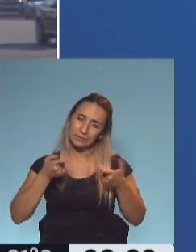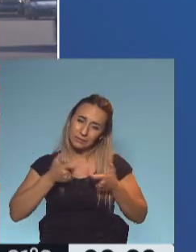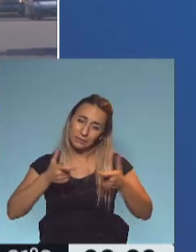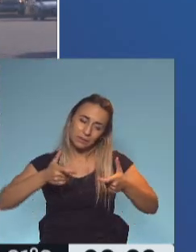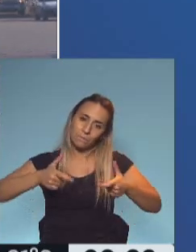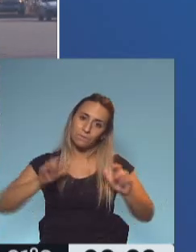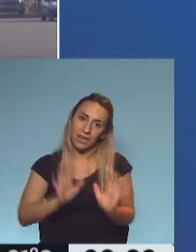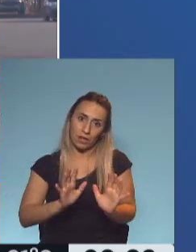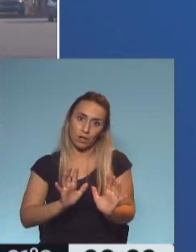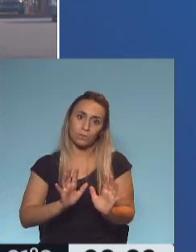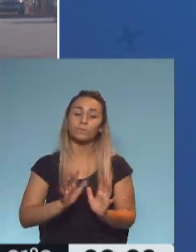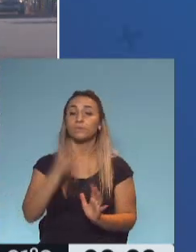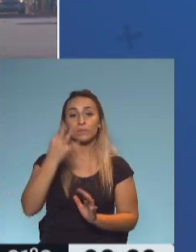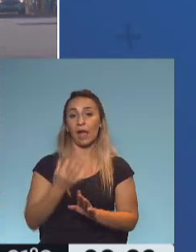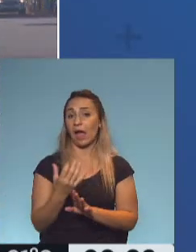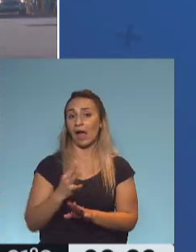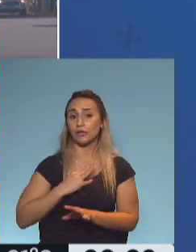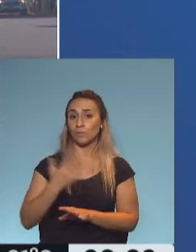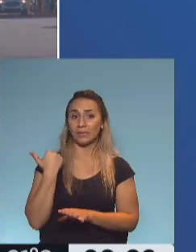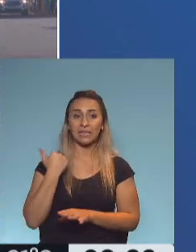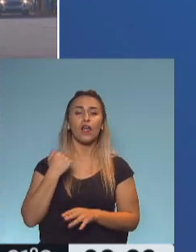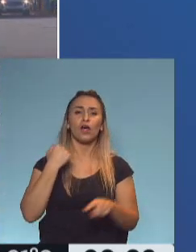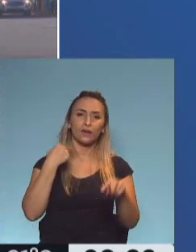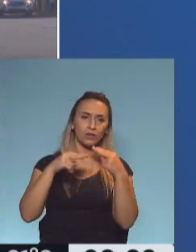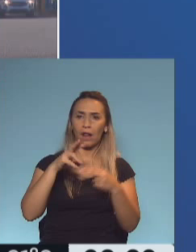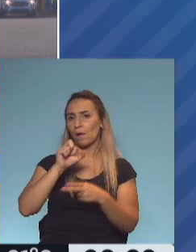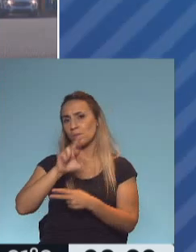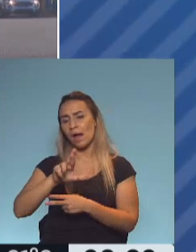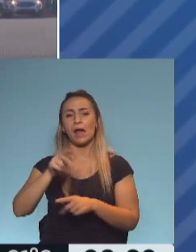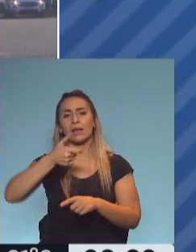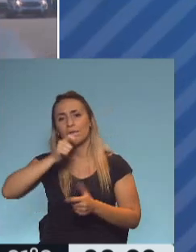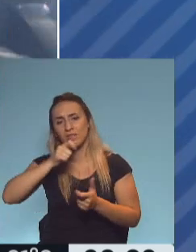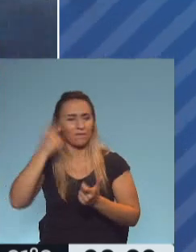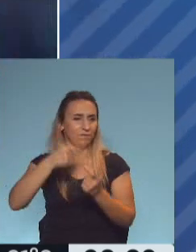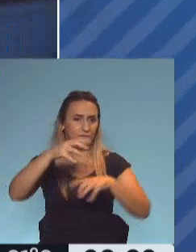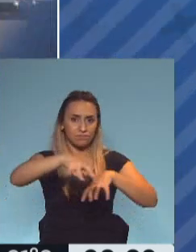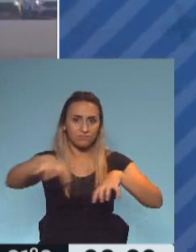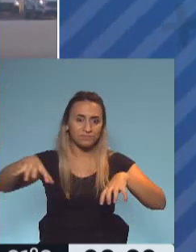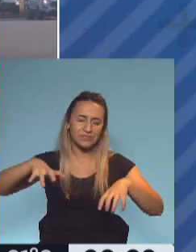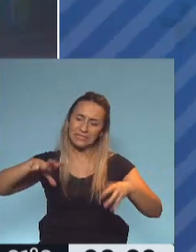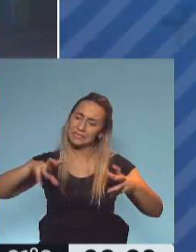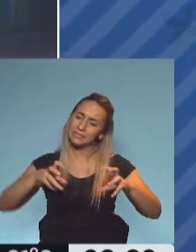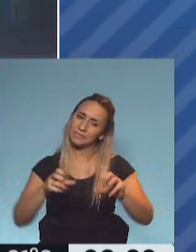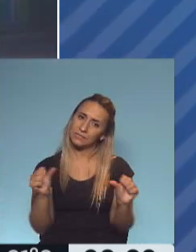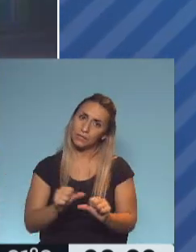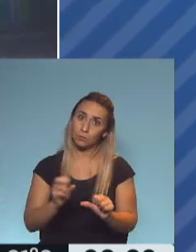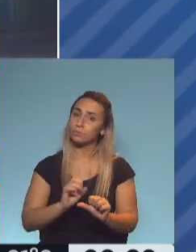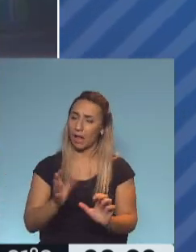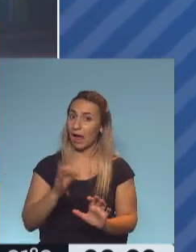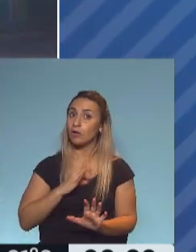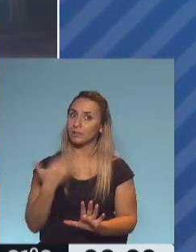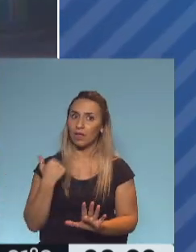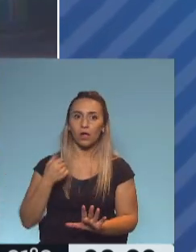gastronómica el año pasado fue una de las más afectadas, que comienza a ser de la misma forma en este 2021. Son normas,